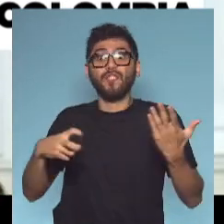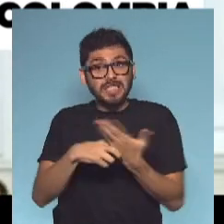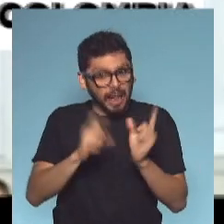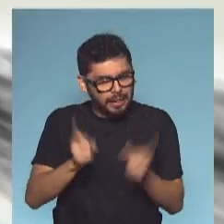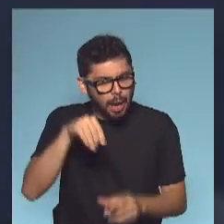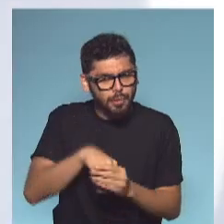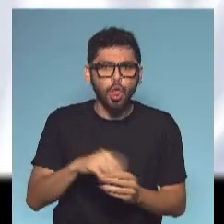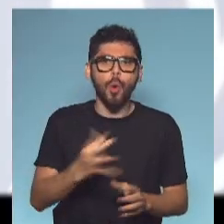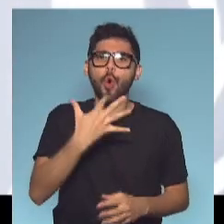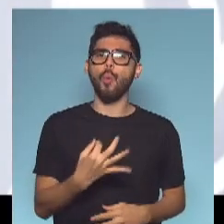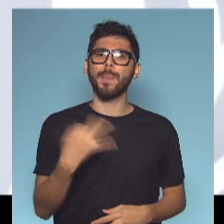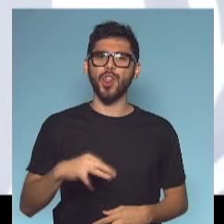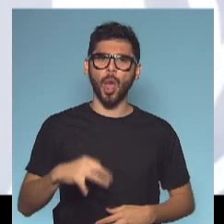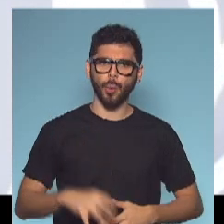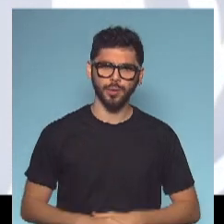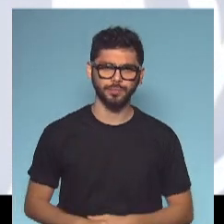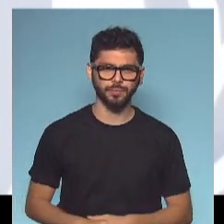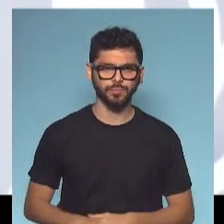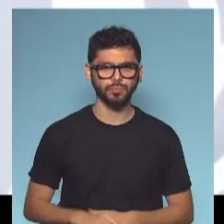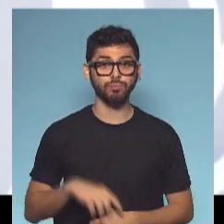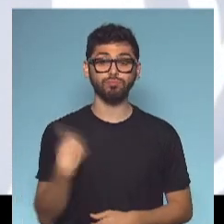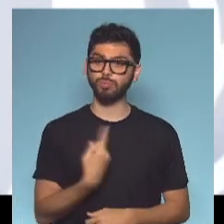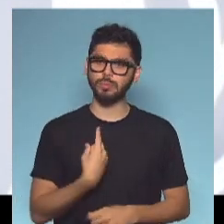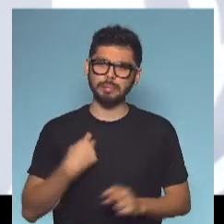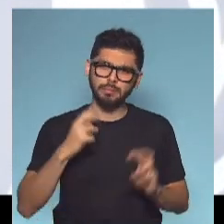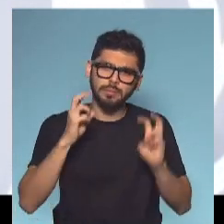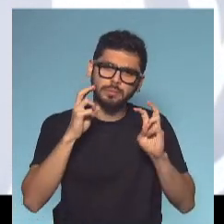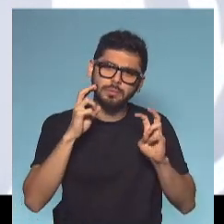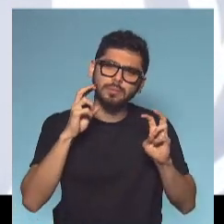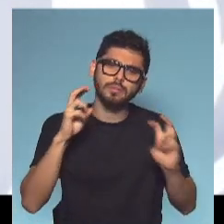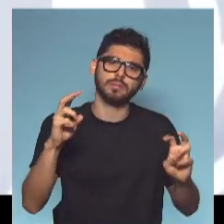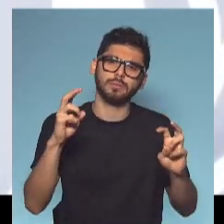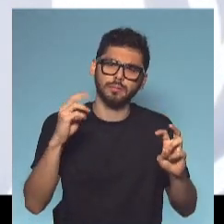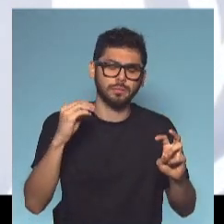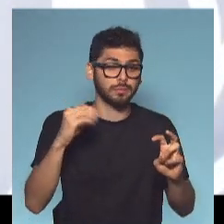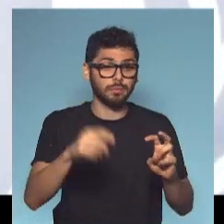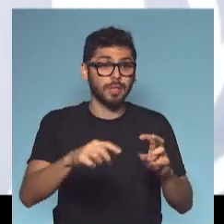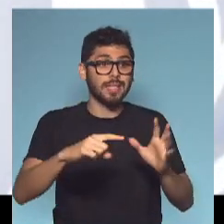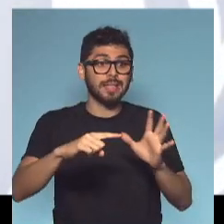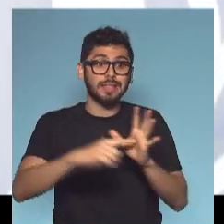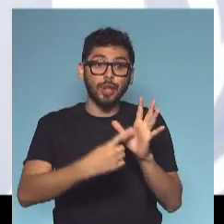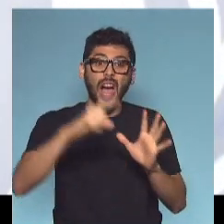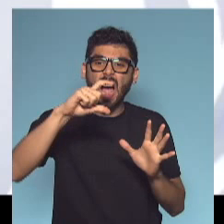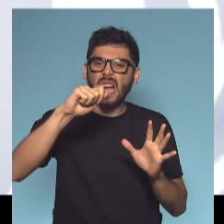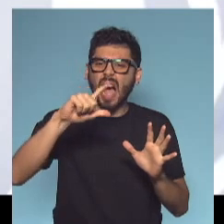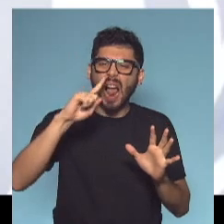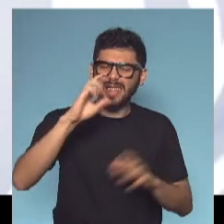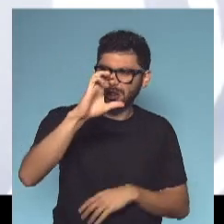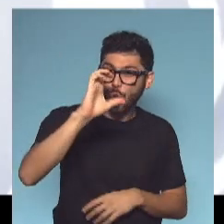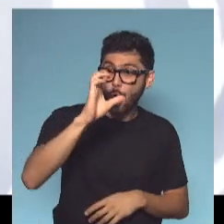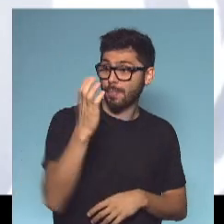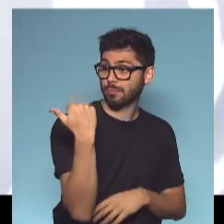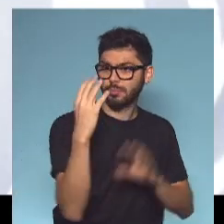tienen que cumplir su papel. Estamos profundamente alarmados por los acontecimientos ocurridos en la ciudad de Cali, en Colombia, la pasada